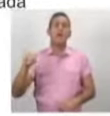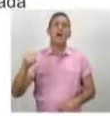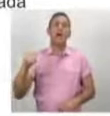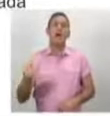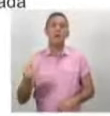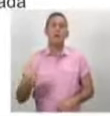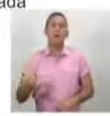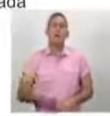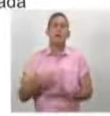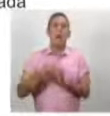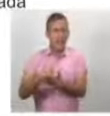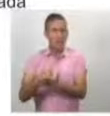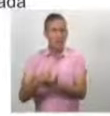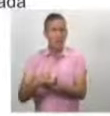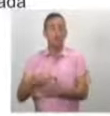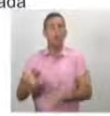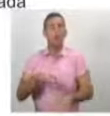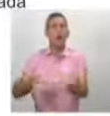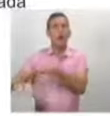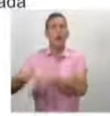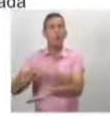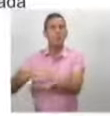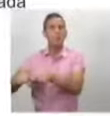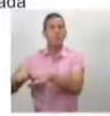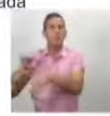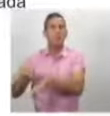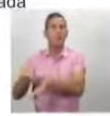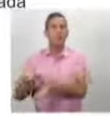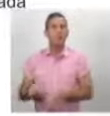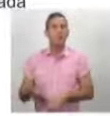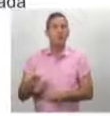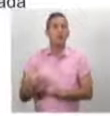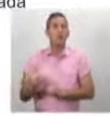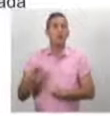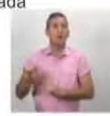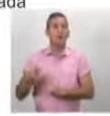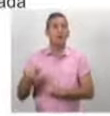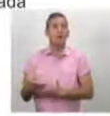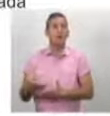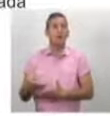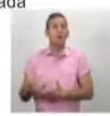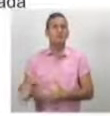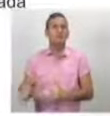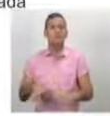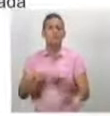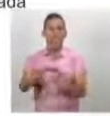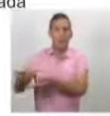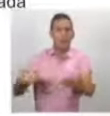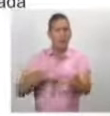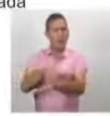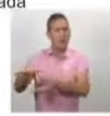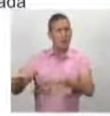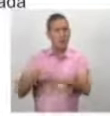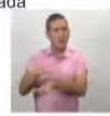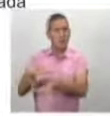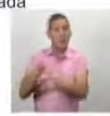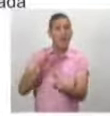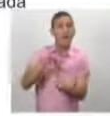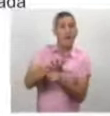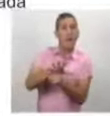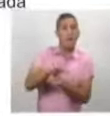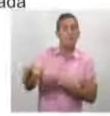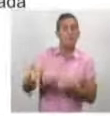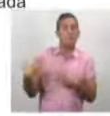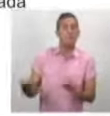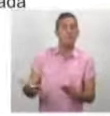al movimiento de estos. O sea, los orgánulos que encontramos en el citoplasma están en constante movimiento a partir